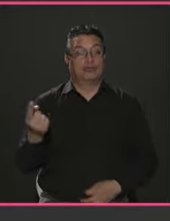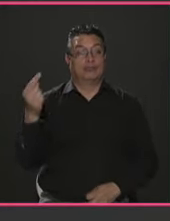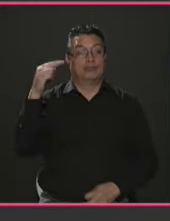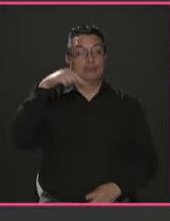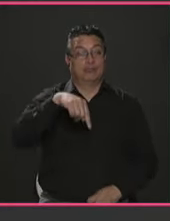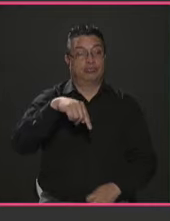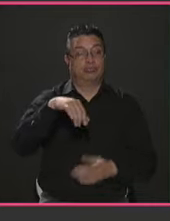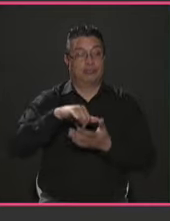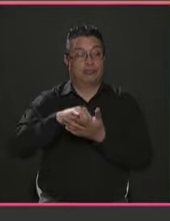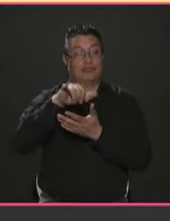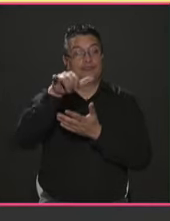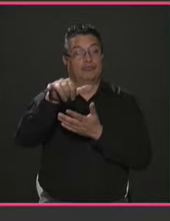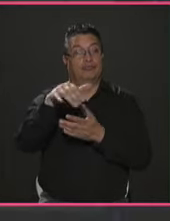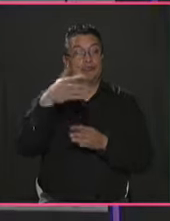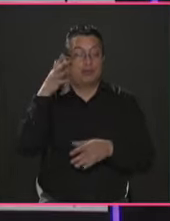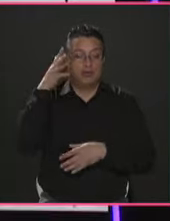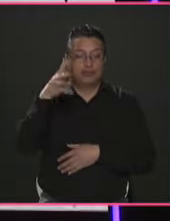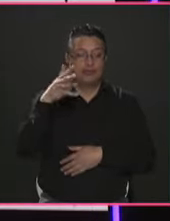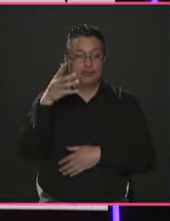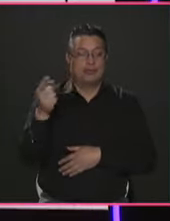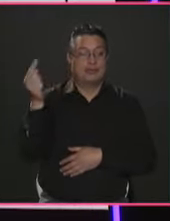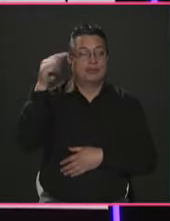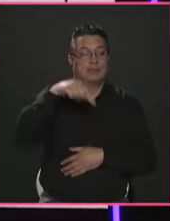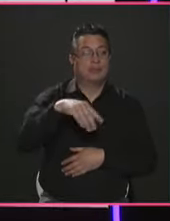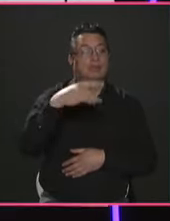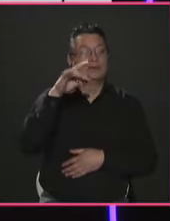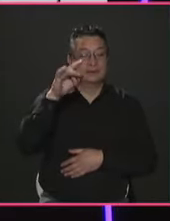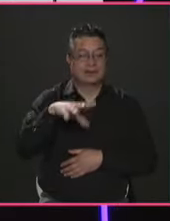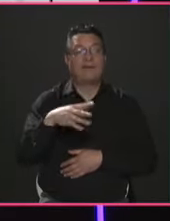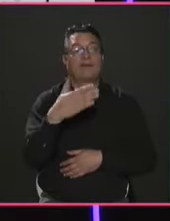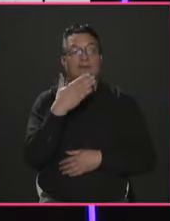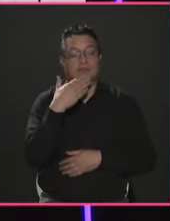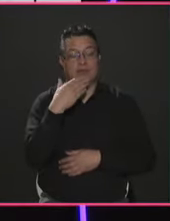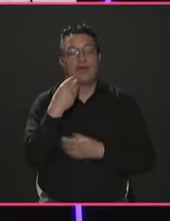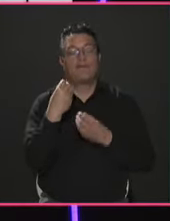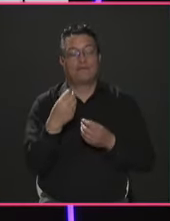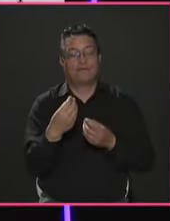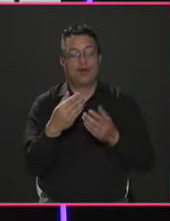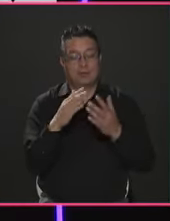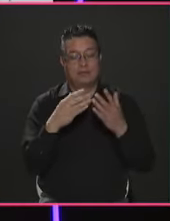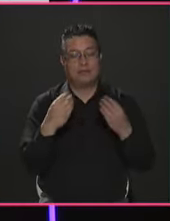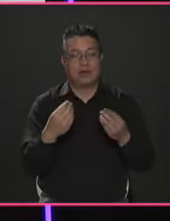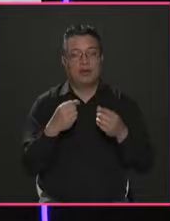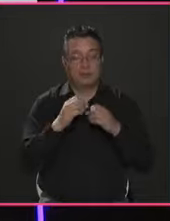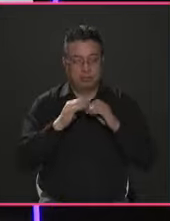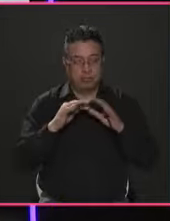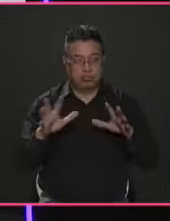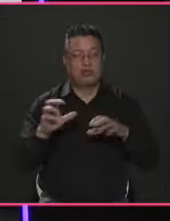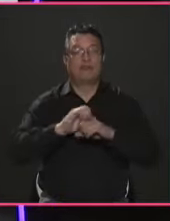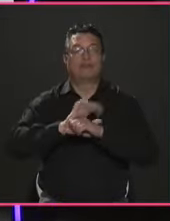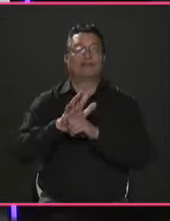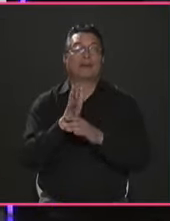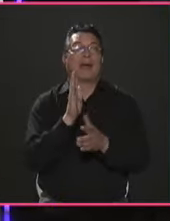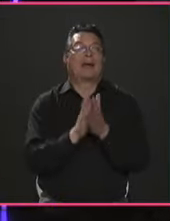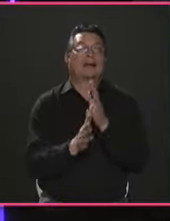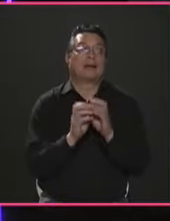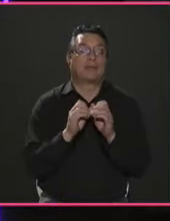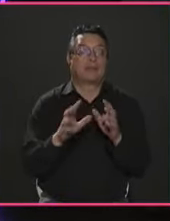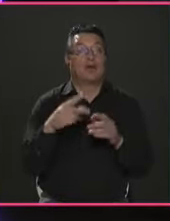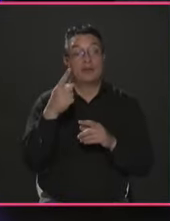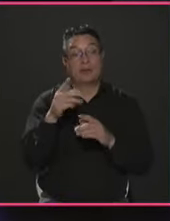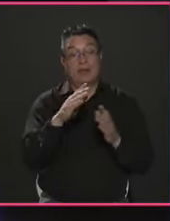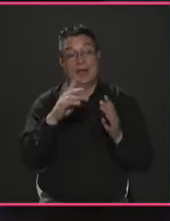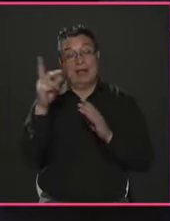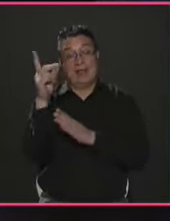vuelo para llegar a esta conferencia y como sab el caso del Cid es una buena manera para poder propagar el virus a la derecha podemos ver el cambio